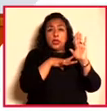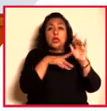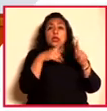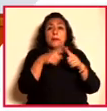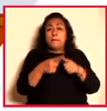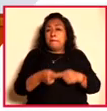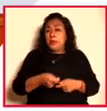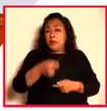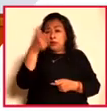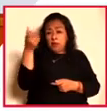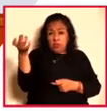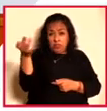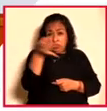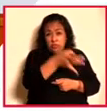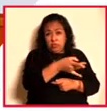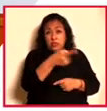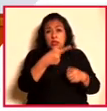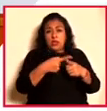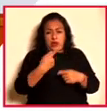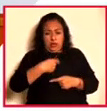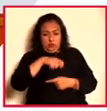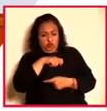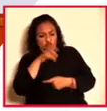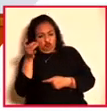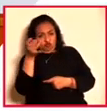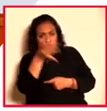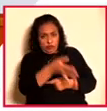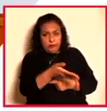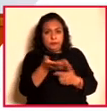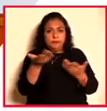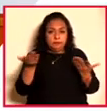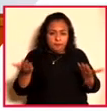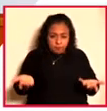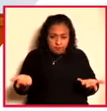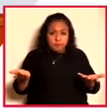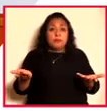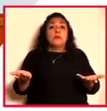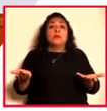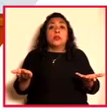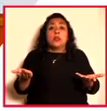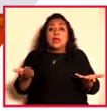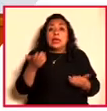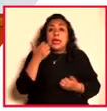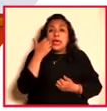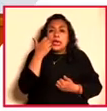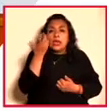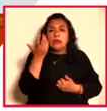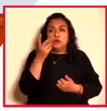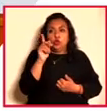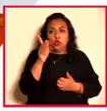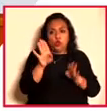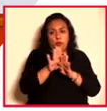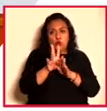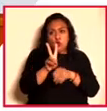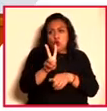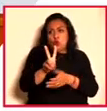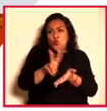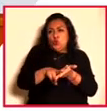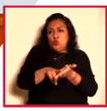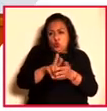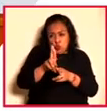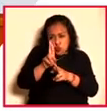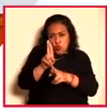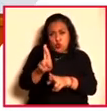primeros vencidos por los españoles, ¿verdad? Entonces, se les trata de enaltecer como aspecto